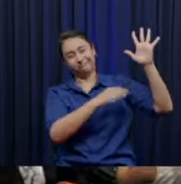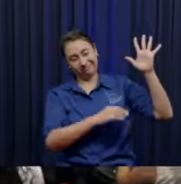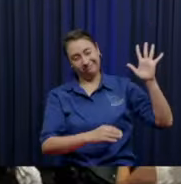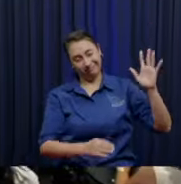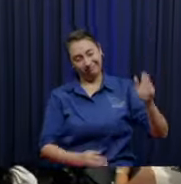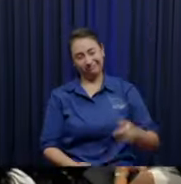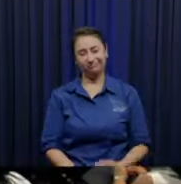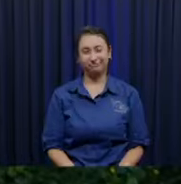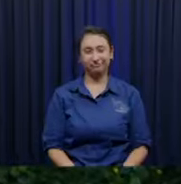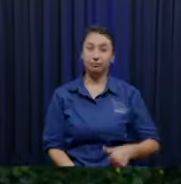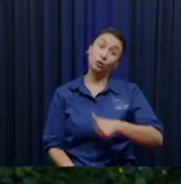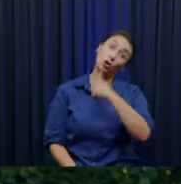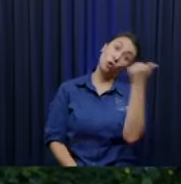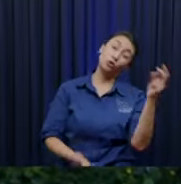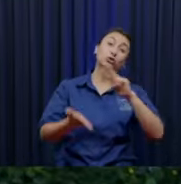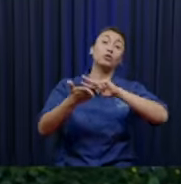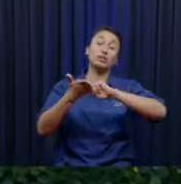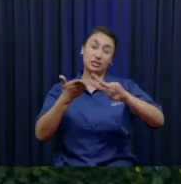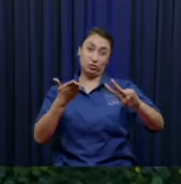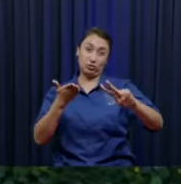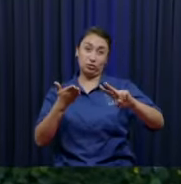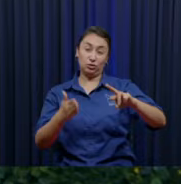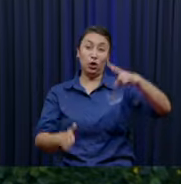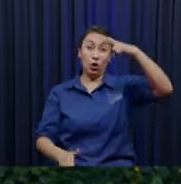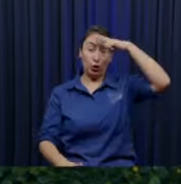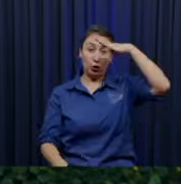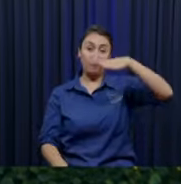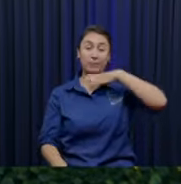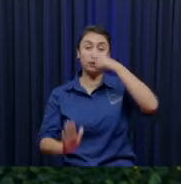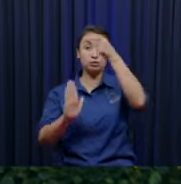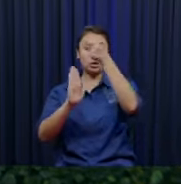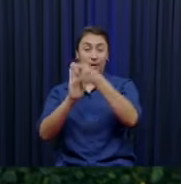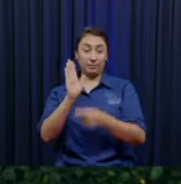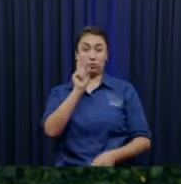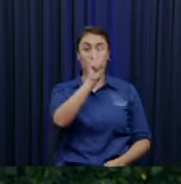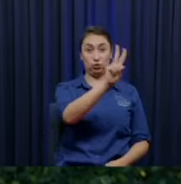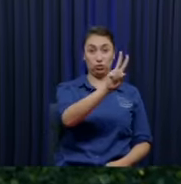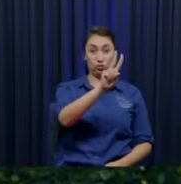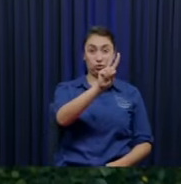Dice Romanos 12:2. No os adaptéis a este mundo,